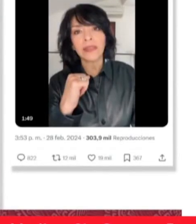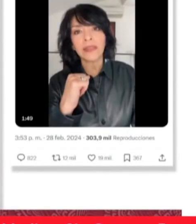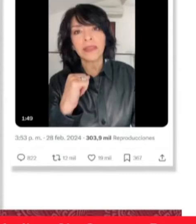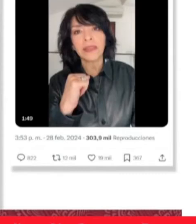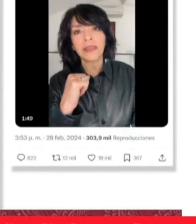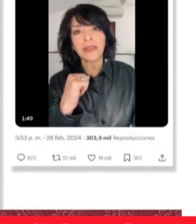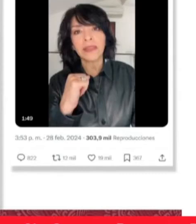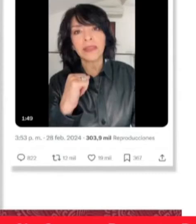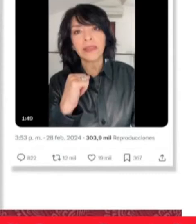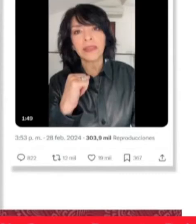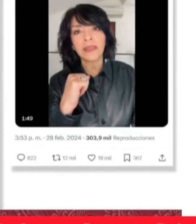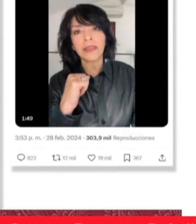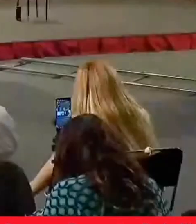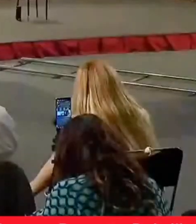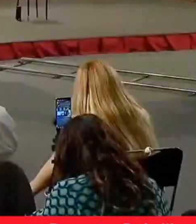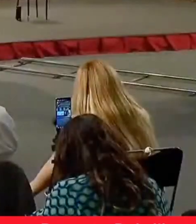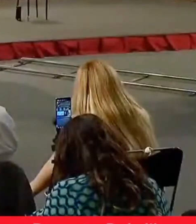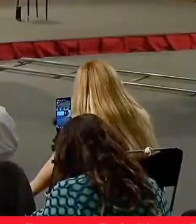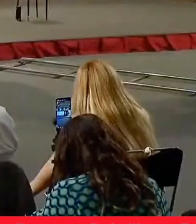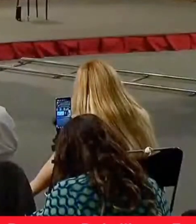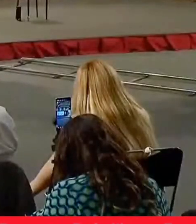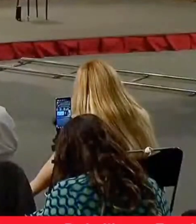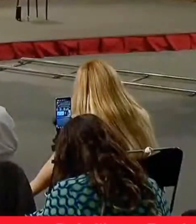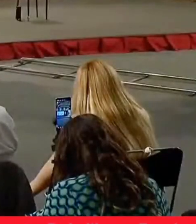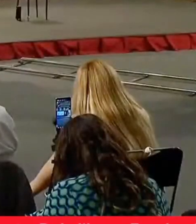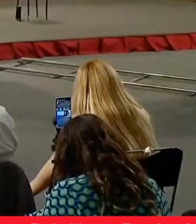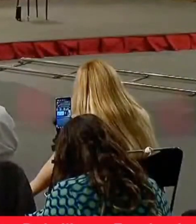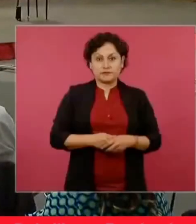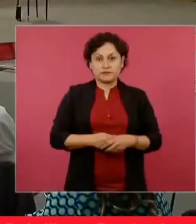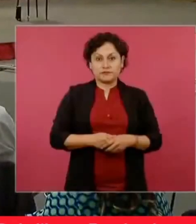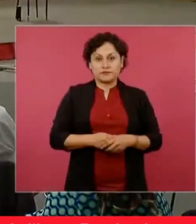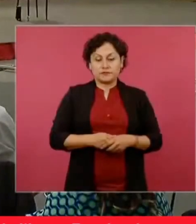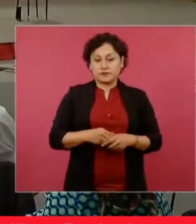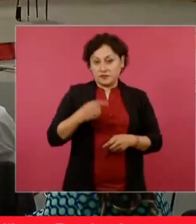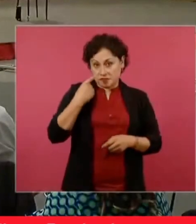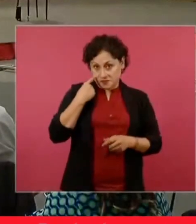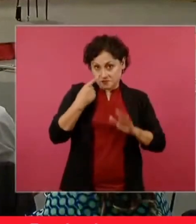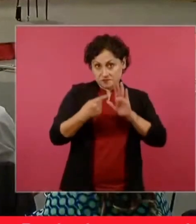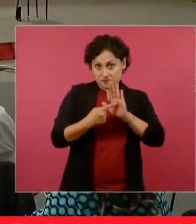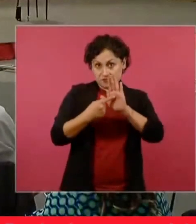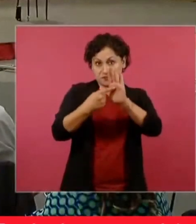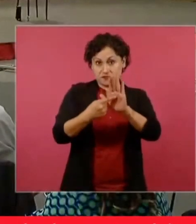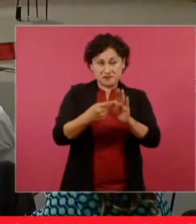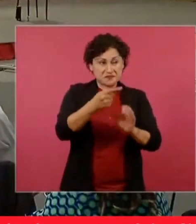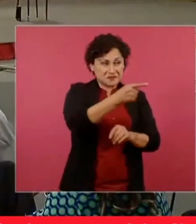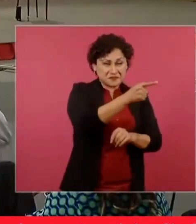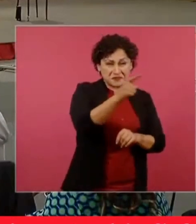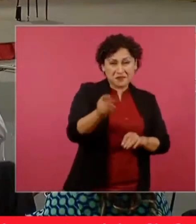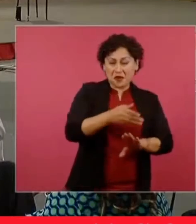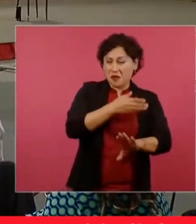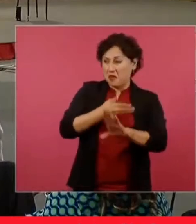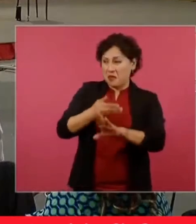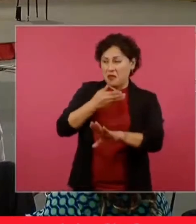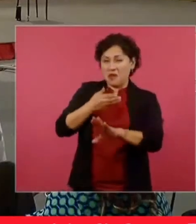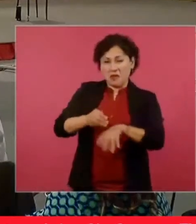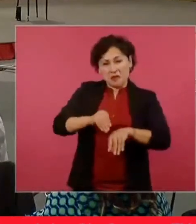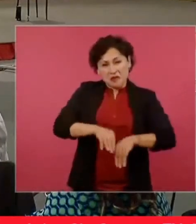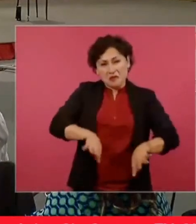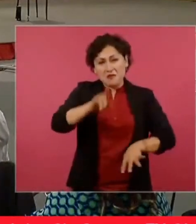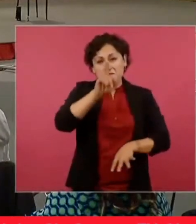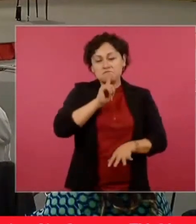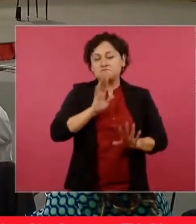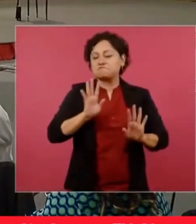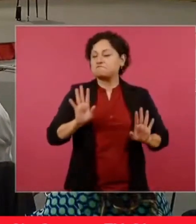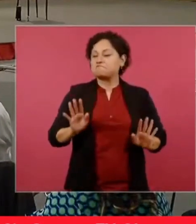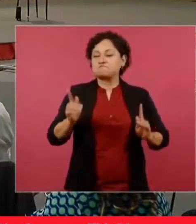presentarles la encuesta del Heraldo sobre la aprobación del presidente. Miren, a pesar de los ataques, las campañas de mentiras, el presidente Andrés Manuel López